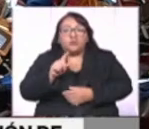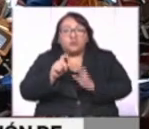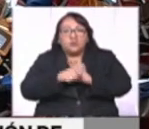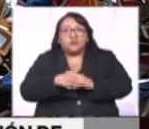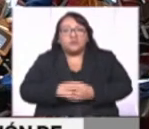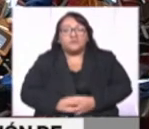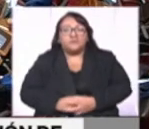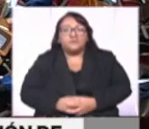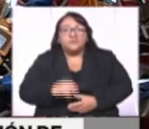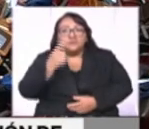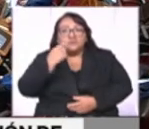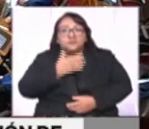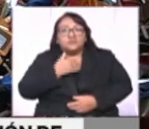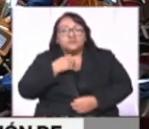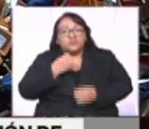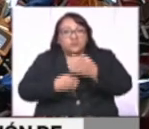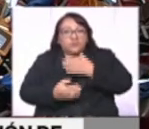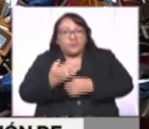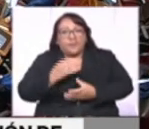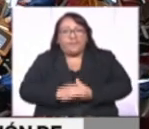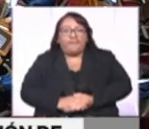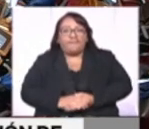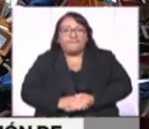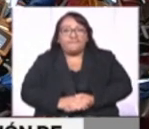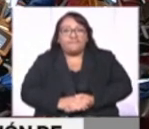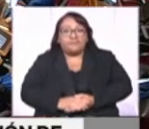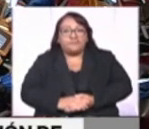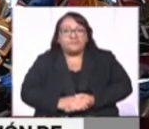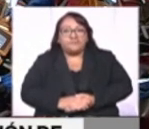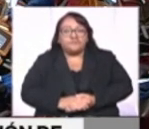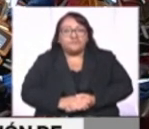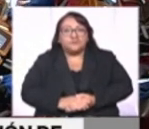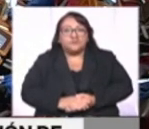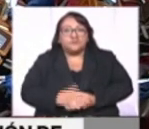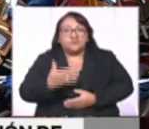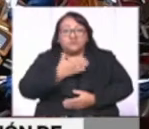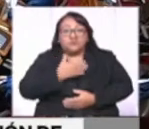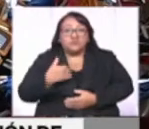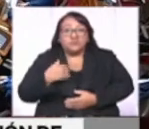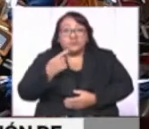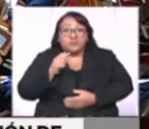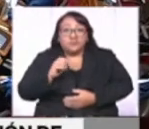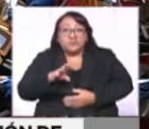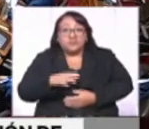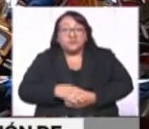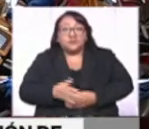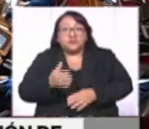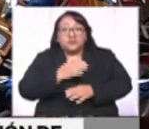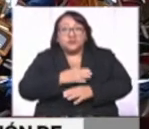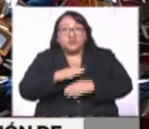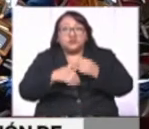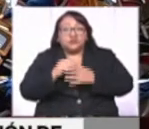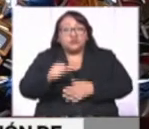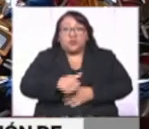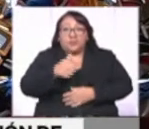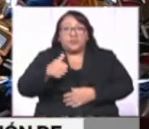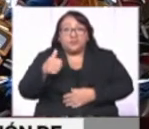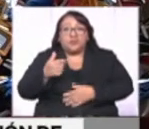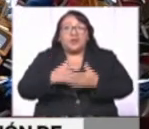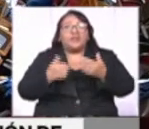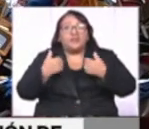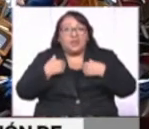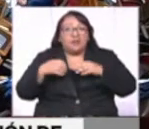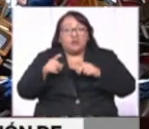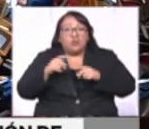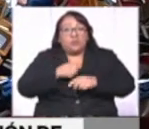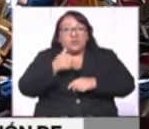Señor presidente, tenga usted buenos días. El presidente de la UNDE planteaba, dentro de los principios, que deberíamos